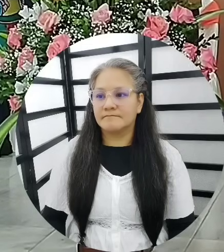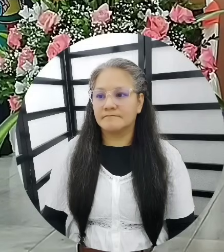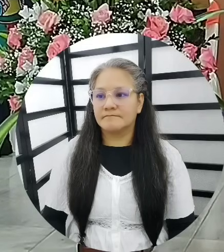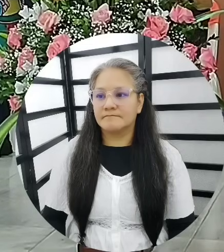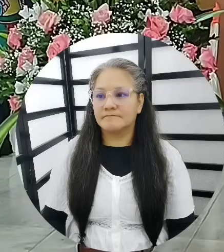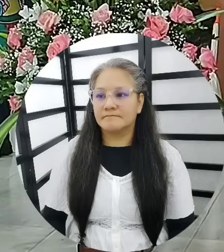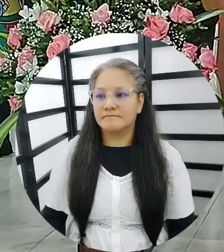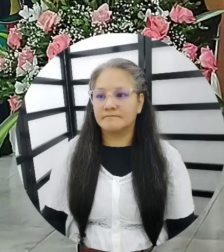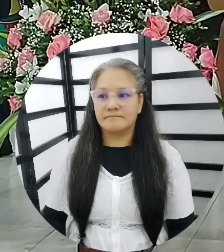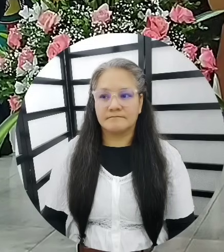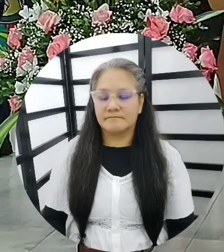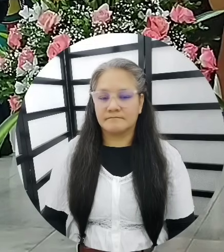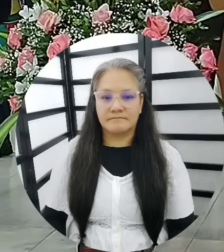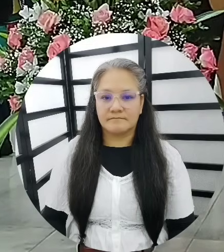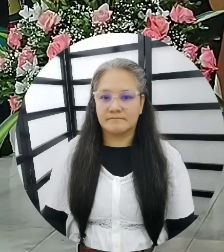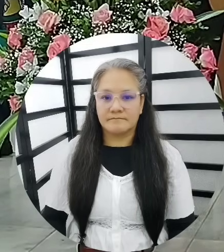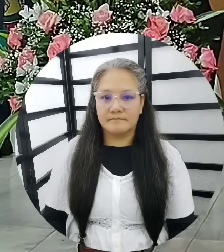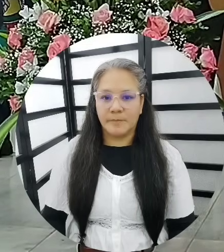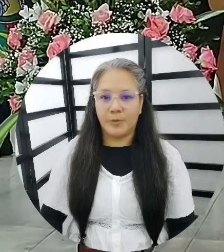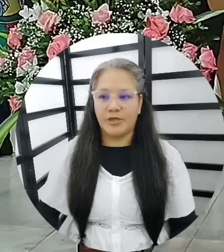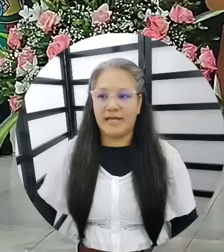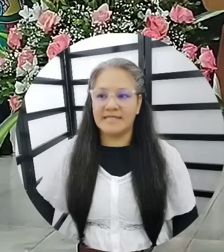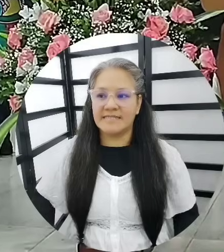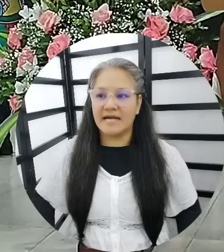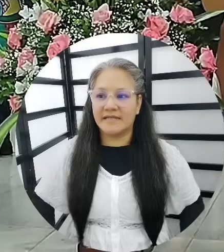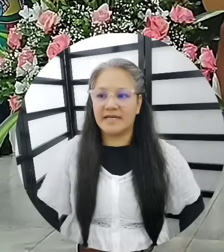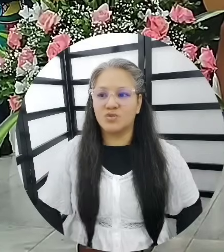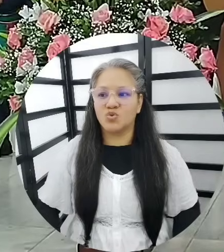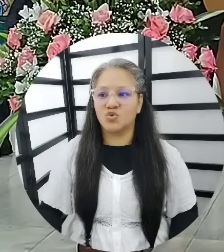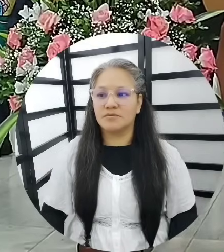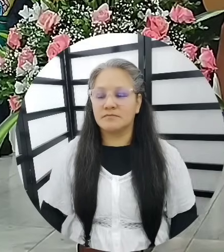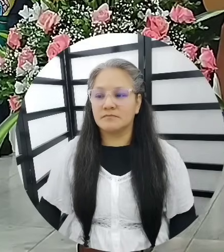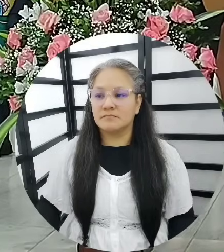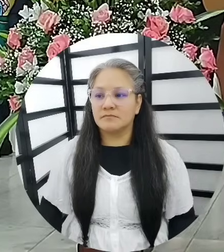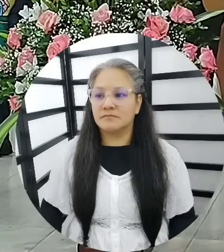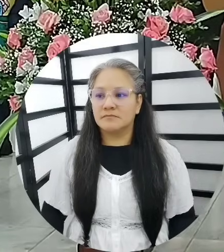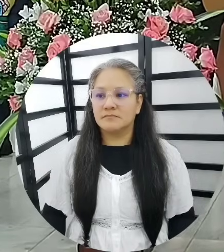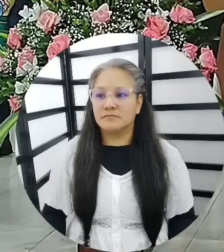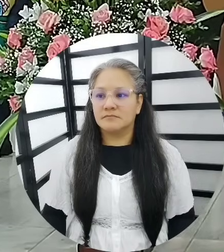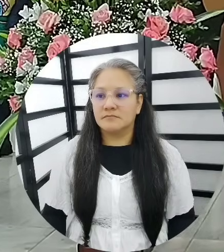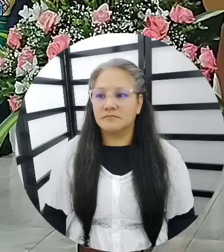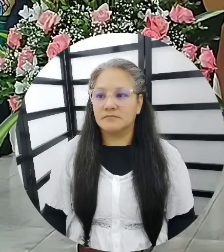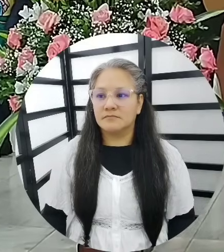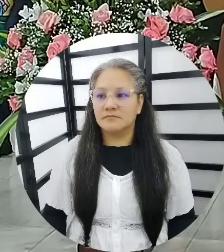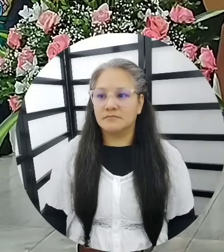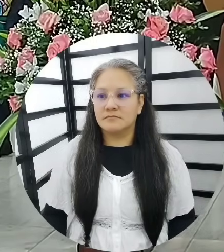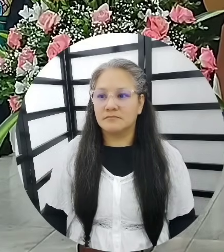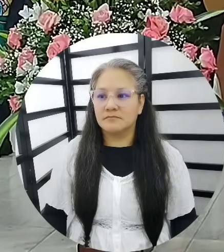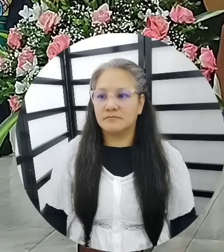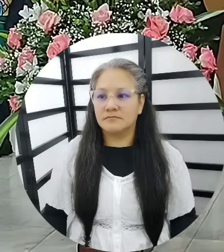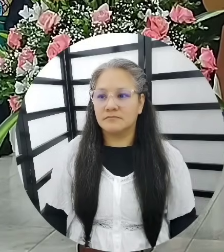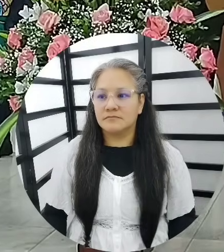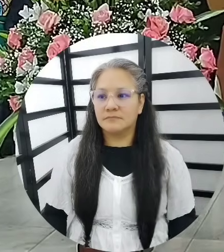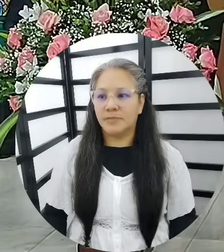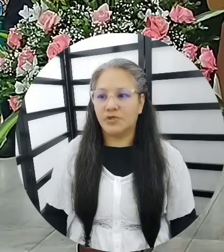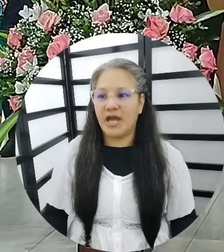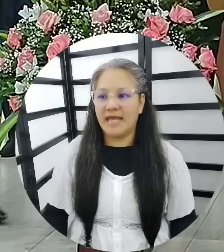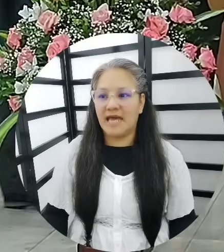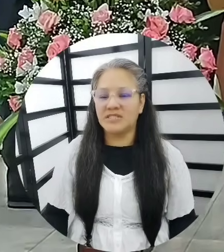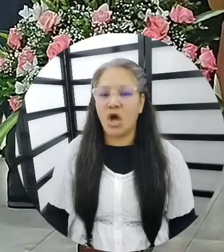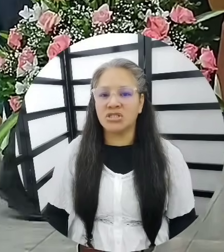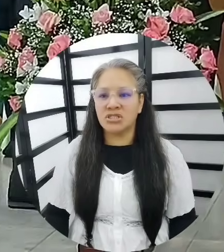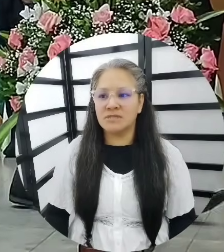me contamina con la iglesia del pastor tal, porque mi iglesia es la iglesia espiritual. Ese está caído